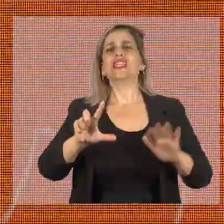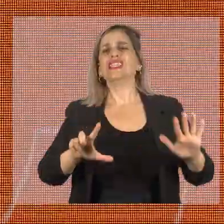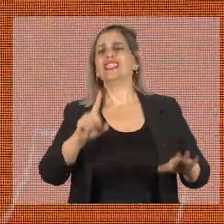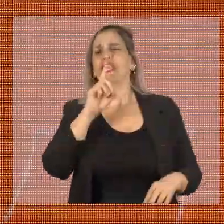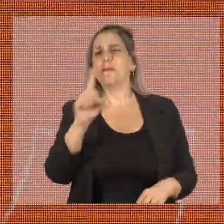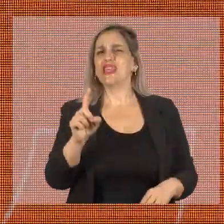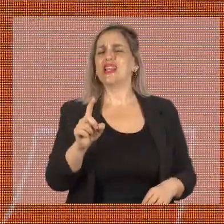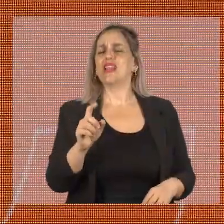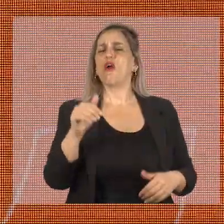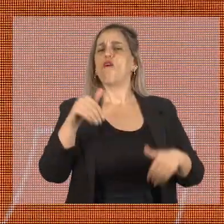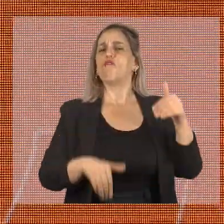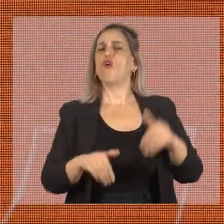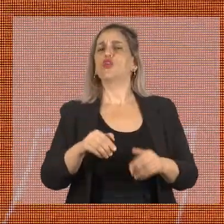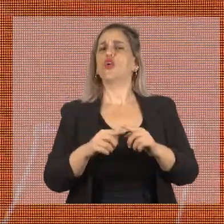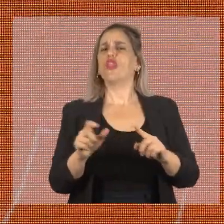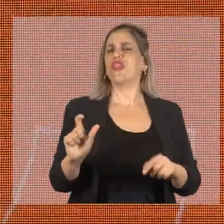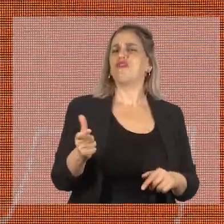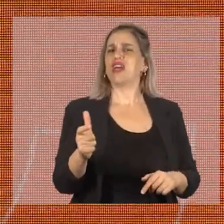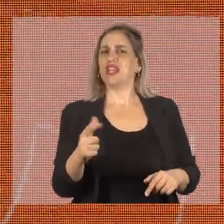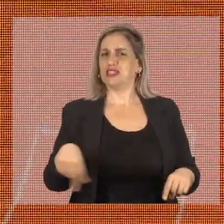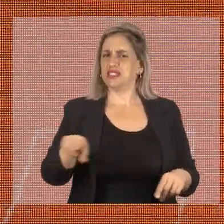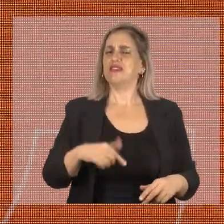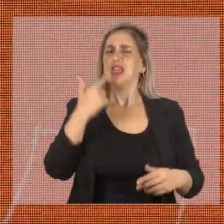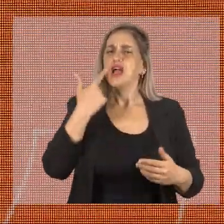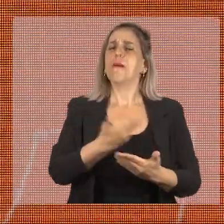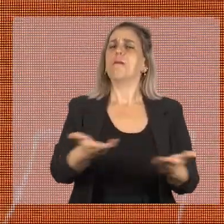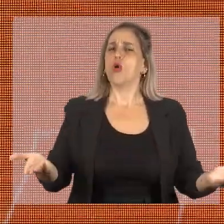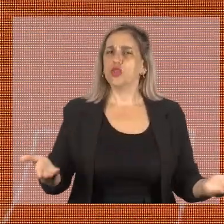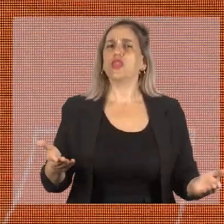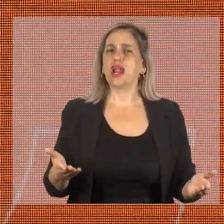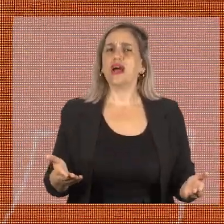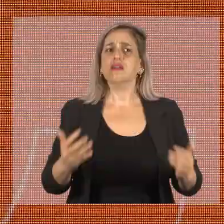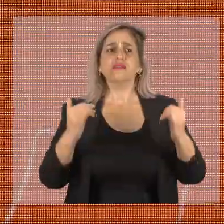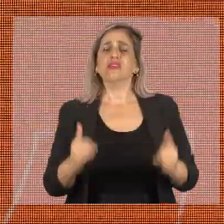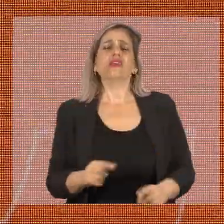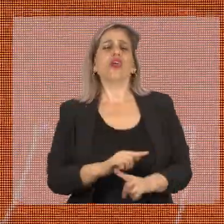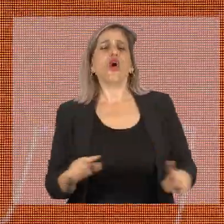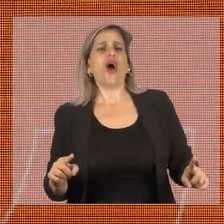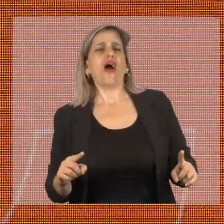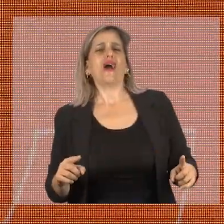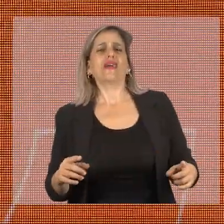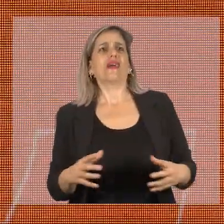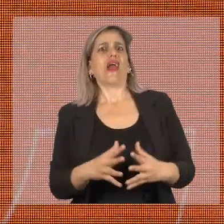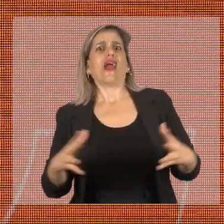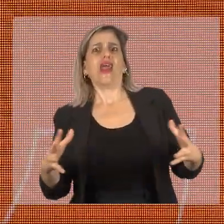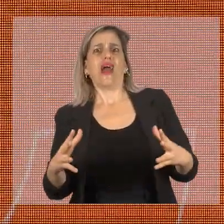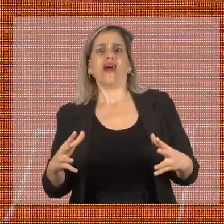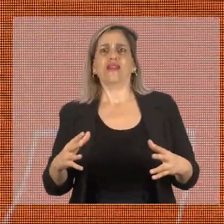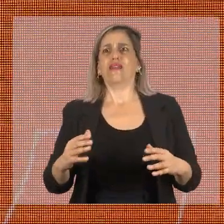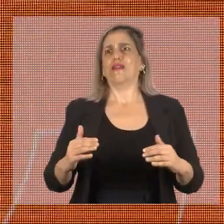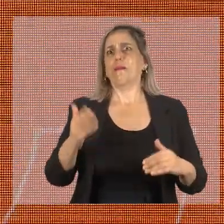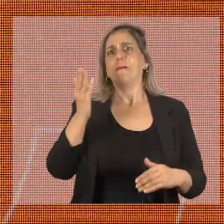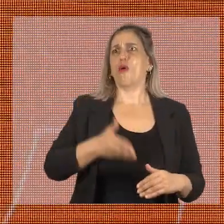37.000 y pico de votos de diferencia nos tenían que dar la noción de que no había una abrumadora